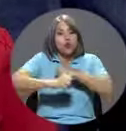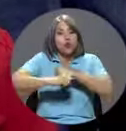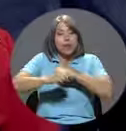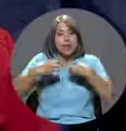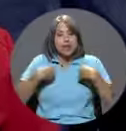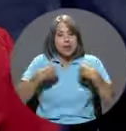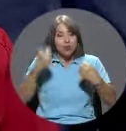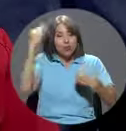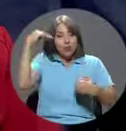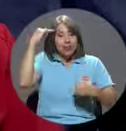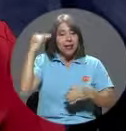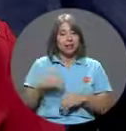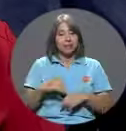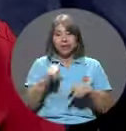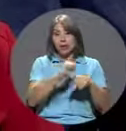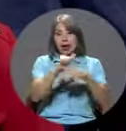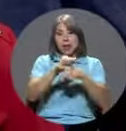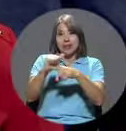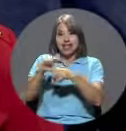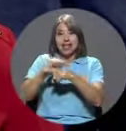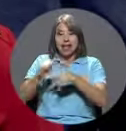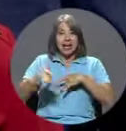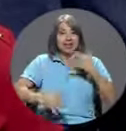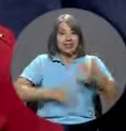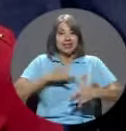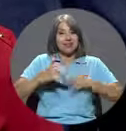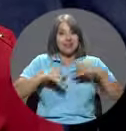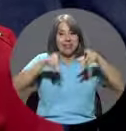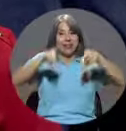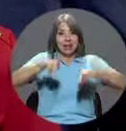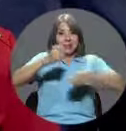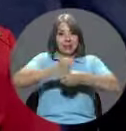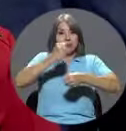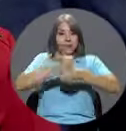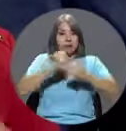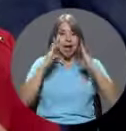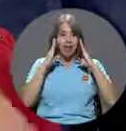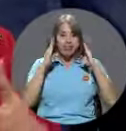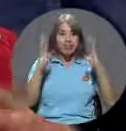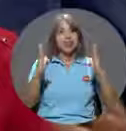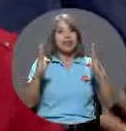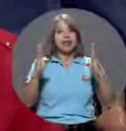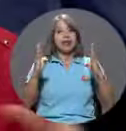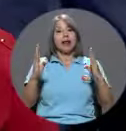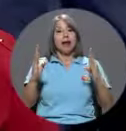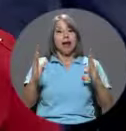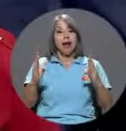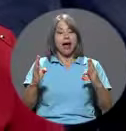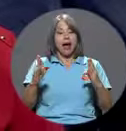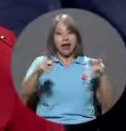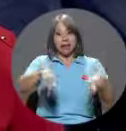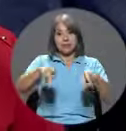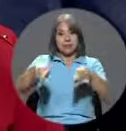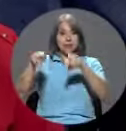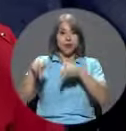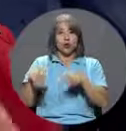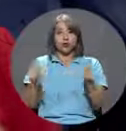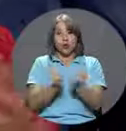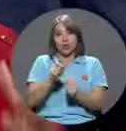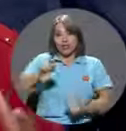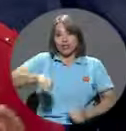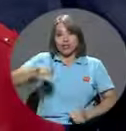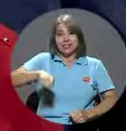mental específicamente, capacitar y sensibilizar al personal que va a atender directamente a